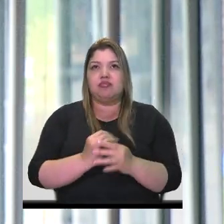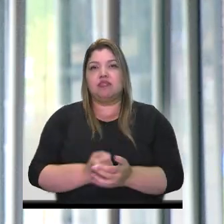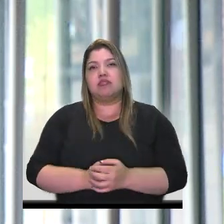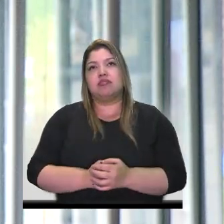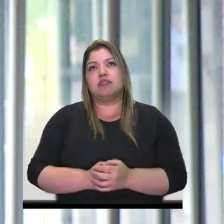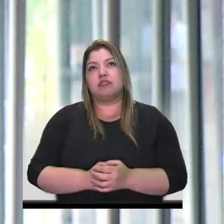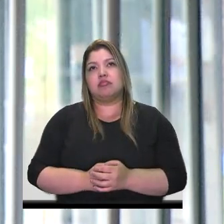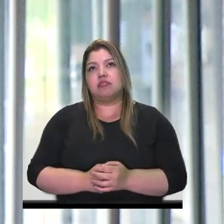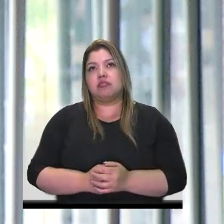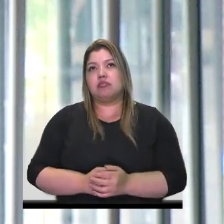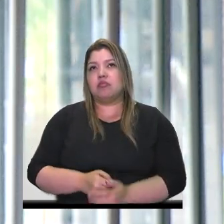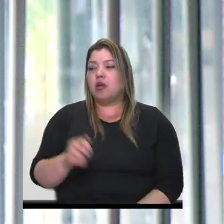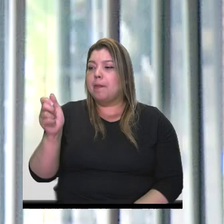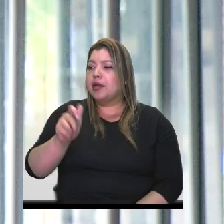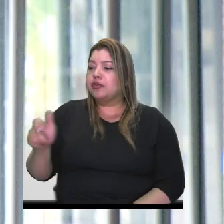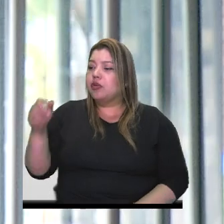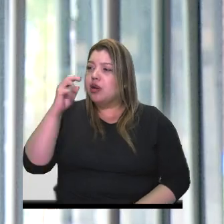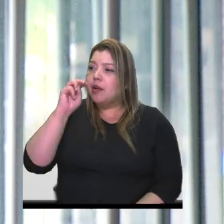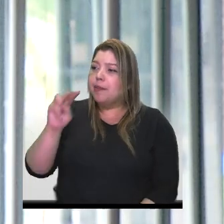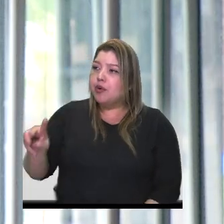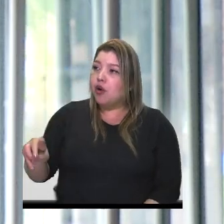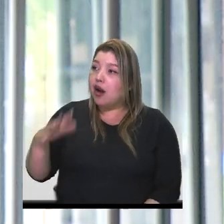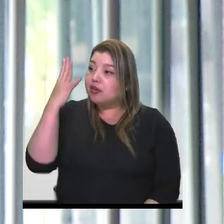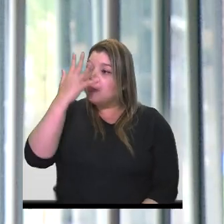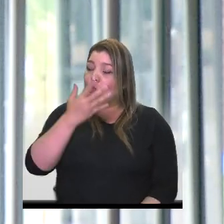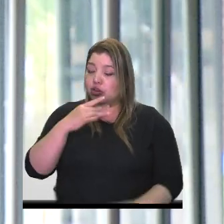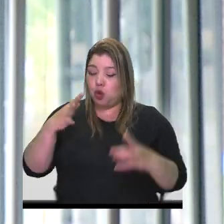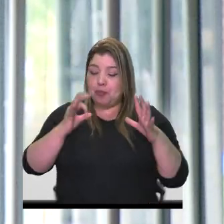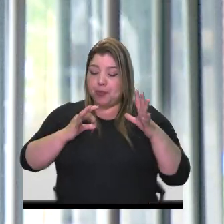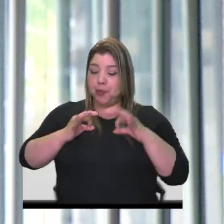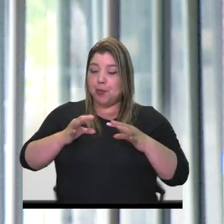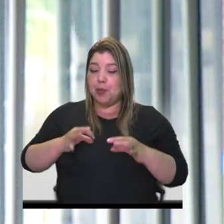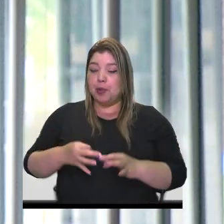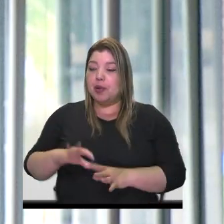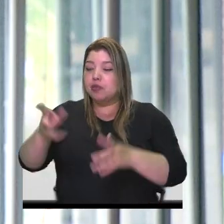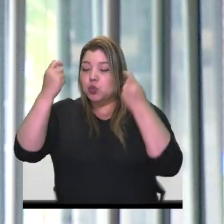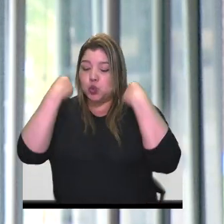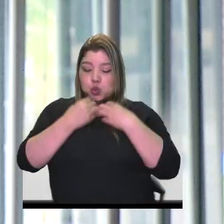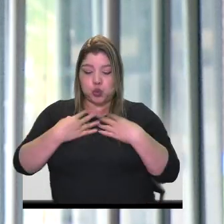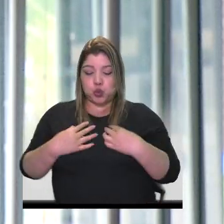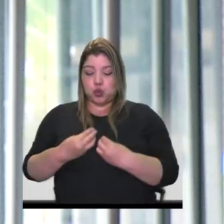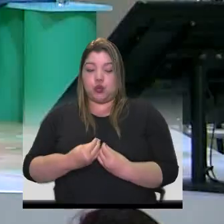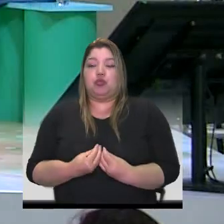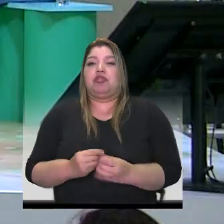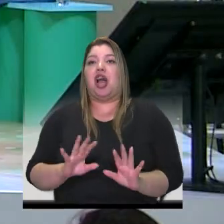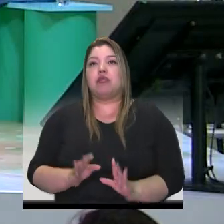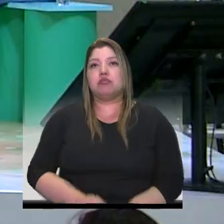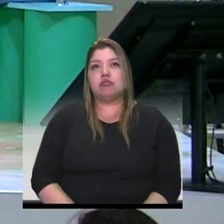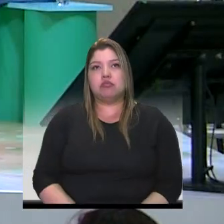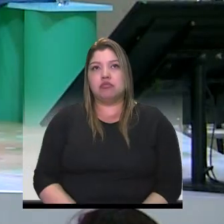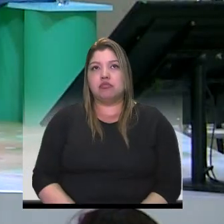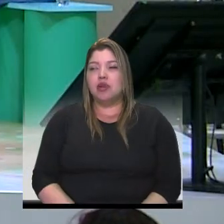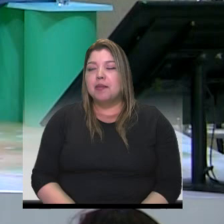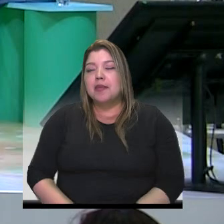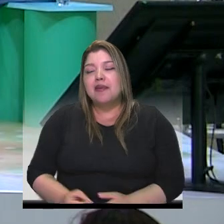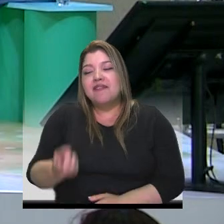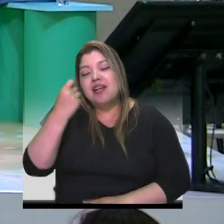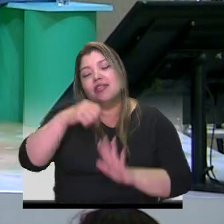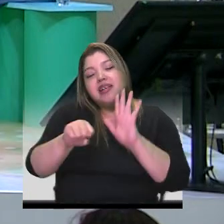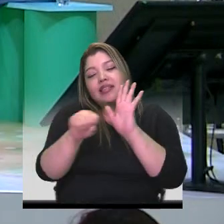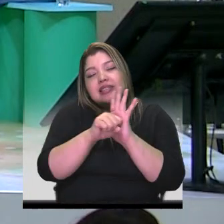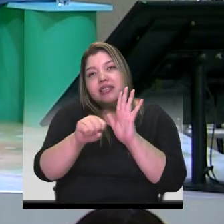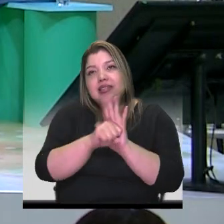Uno lo que ve en el San Alejo es el collar de Shakiras, pues un collar de Shakiras. Pero no es la simbología. Pero no lo que